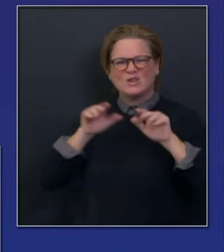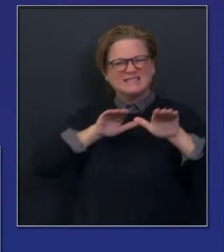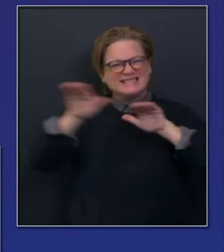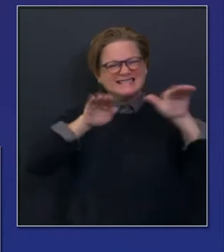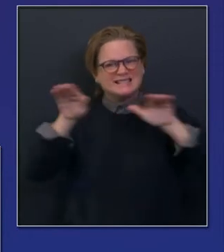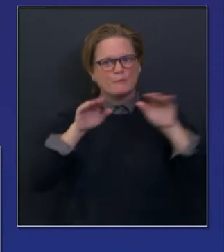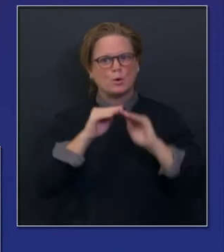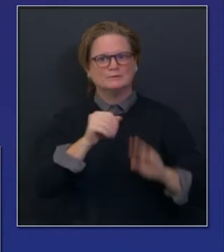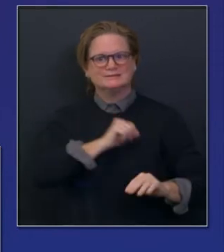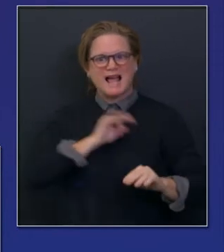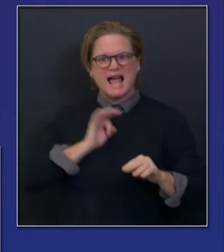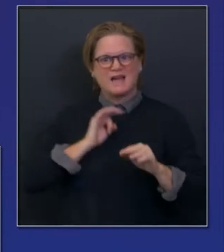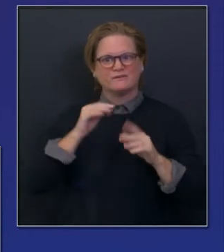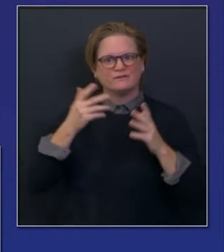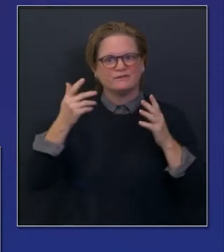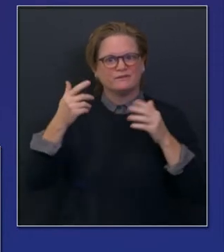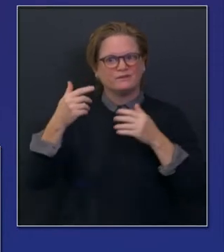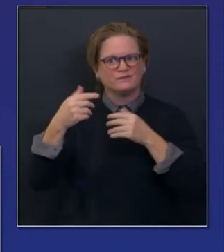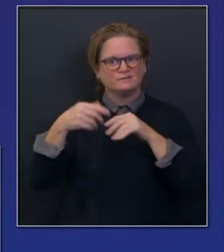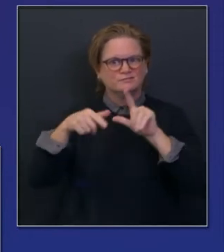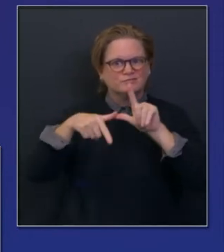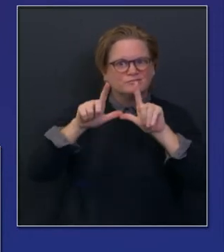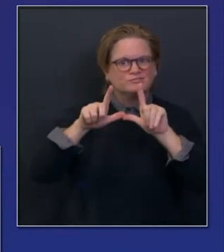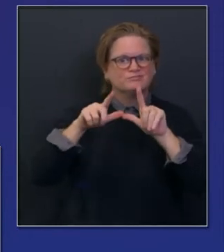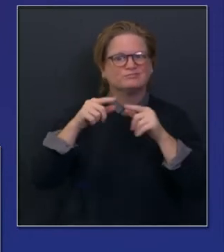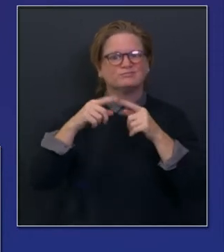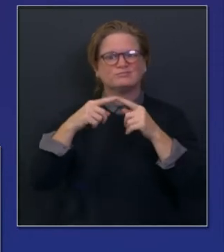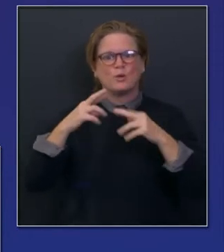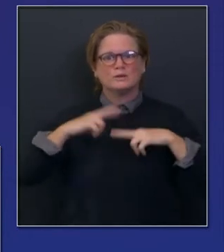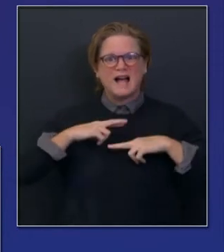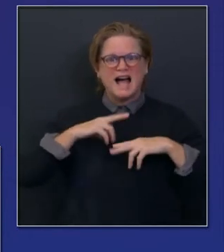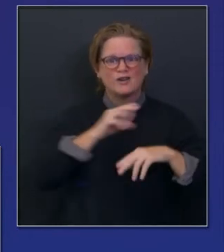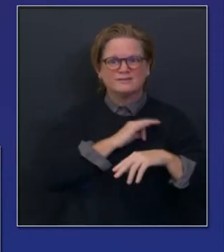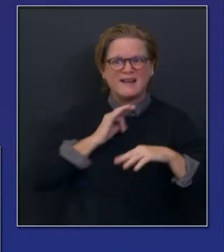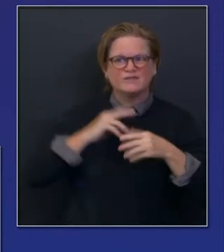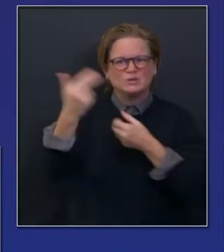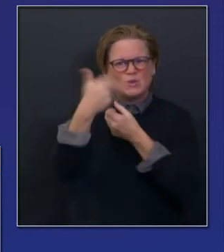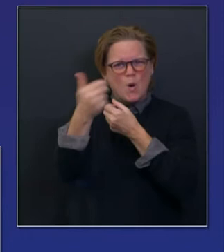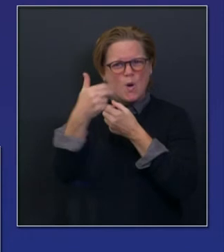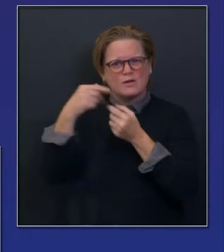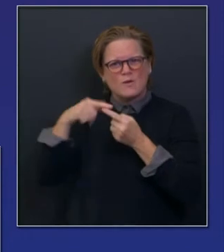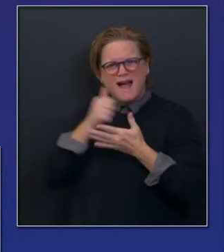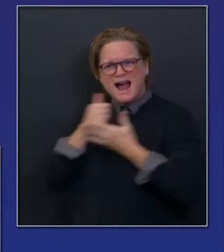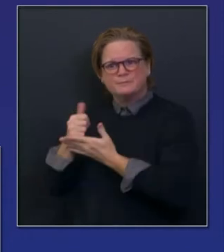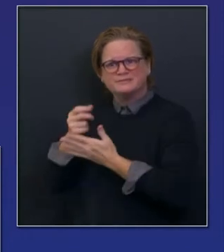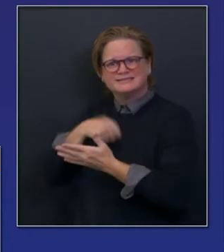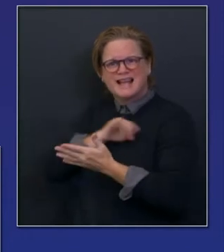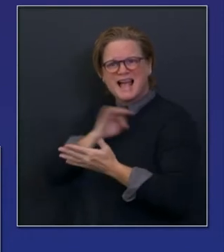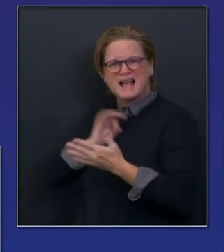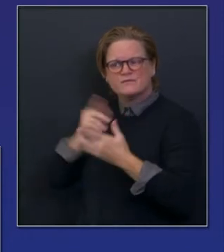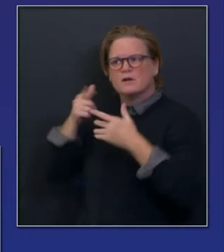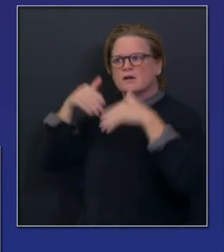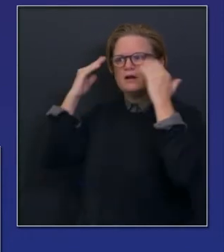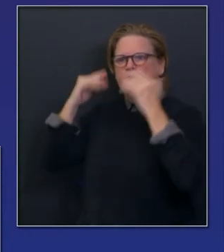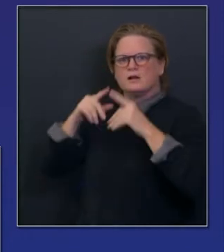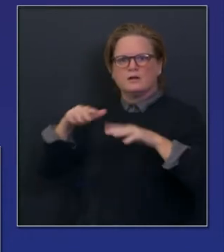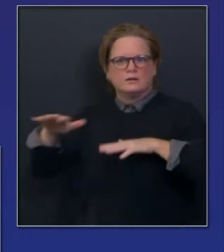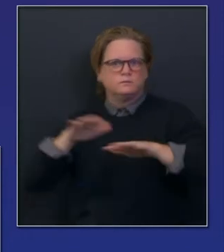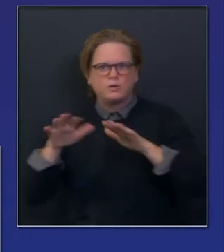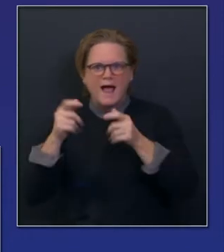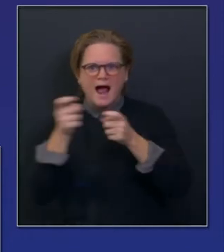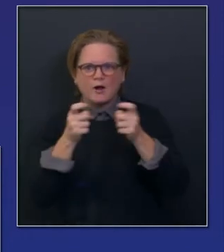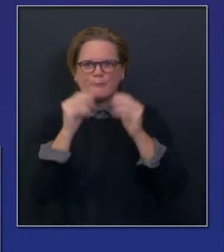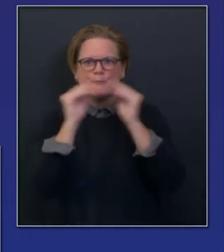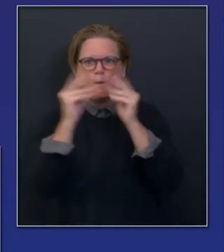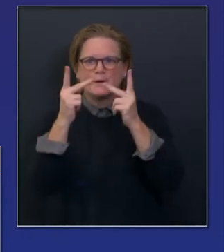hospitales, que puede aliviar mucha de la tensión en los hospitales para descompresionar al sistema